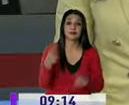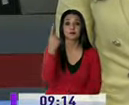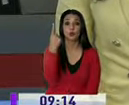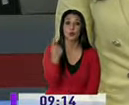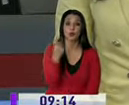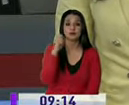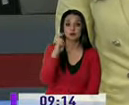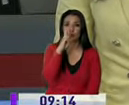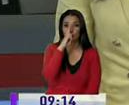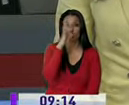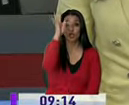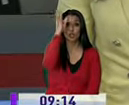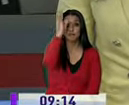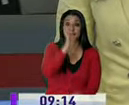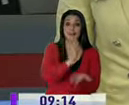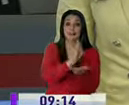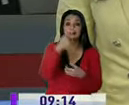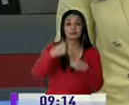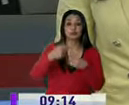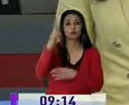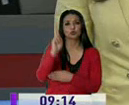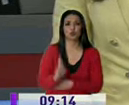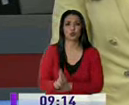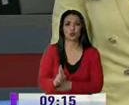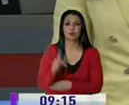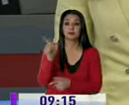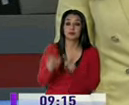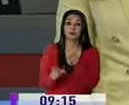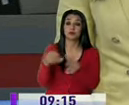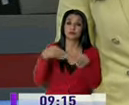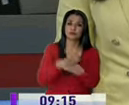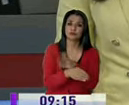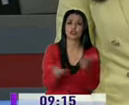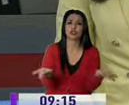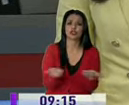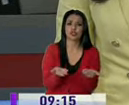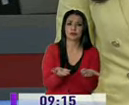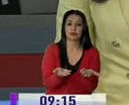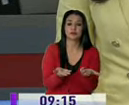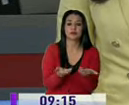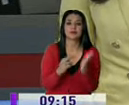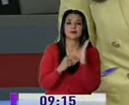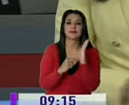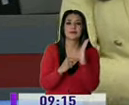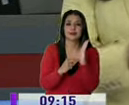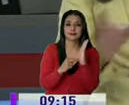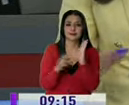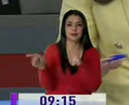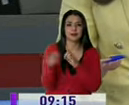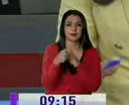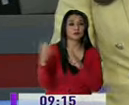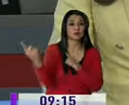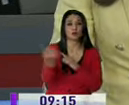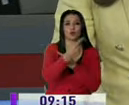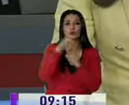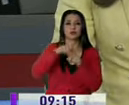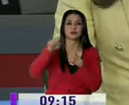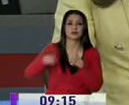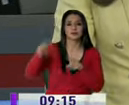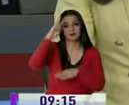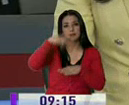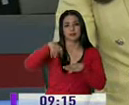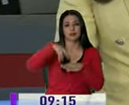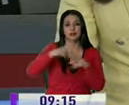de junio el Hospital del IES Quito Sur recibirá a sus pacientes a través del subsistema de referencia que se emplea en todo el Sistema Nacional de